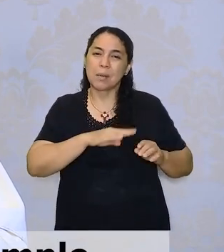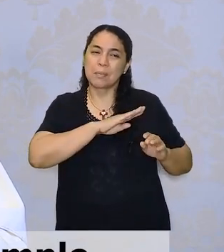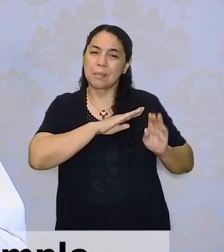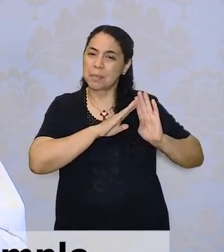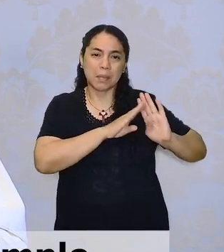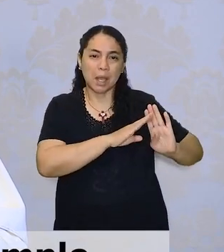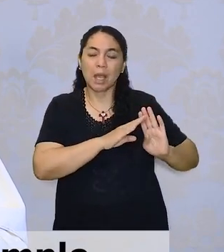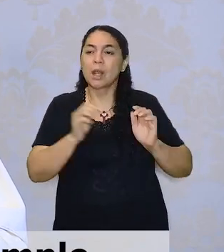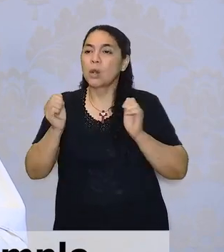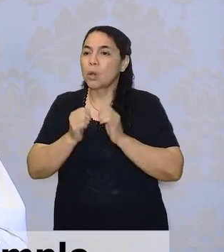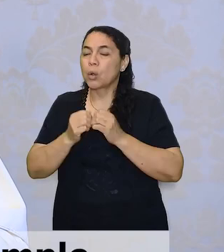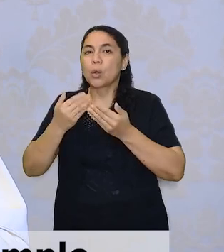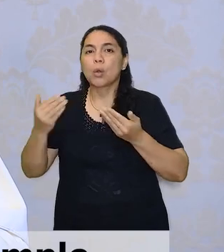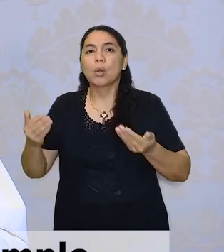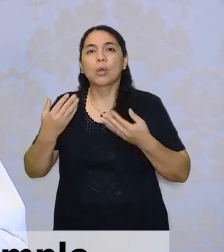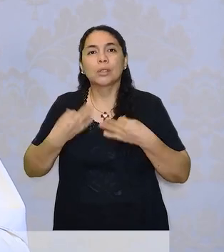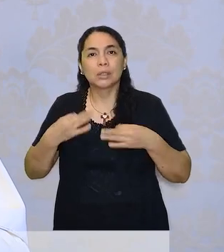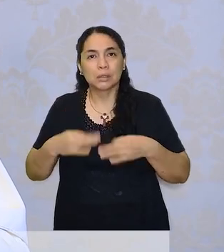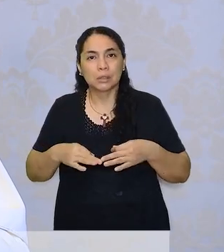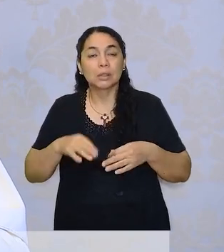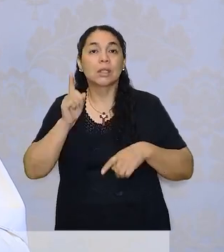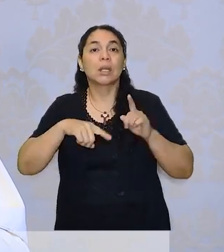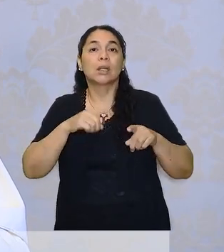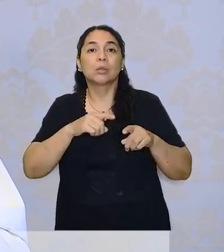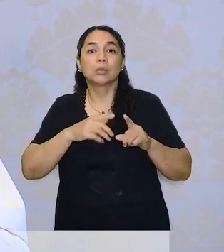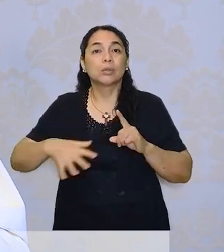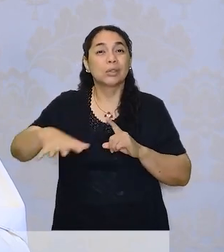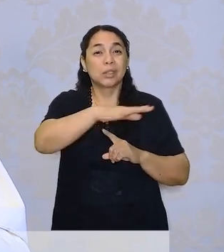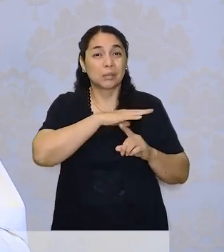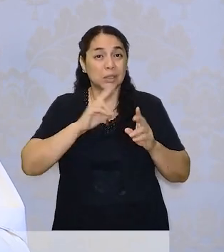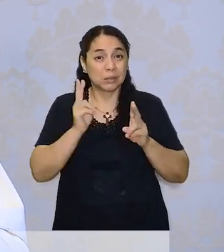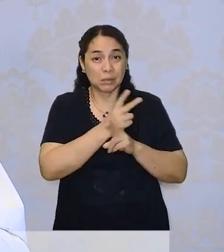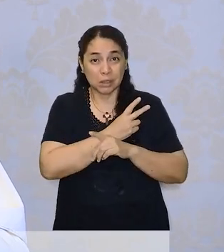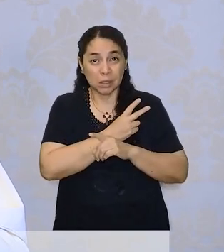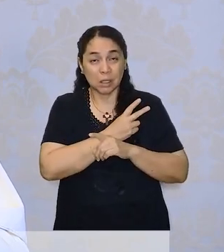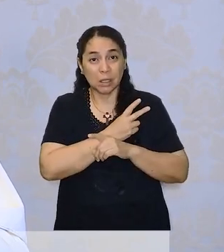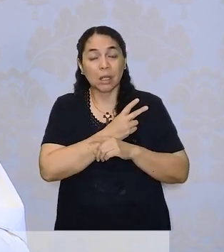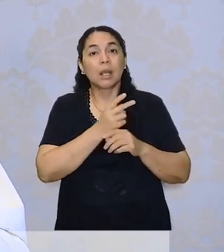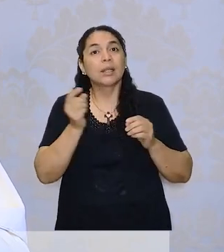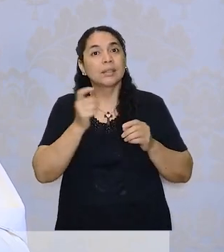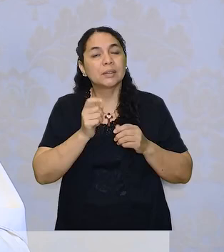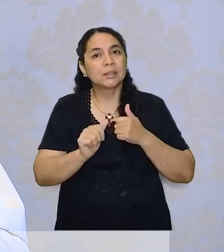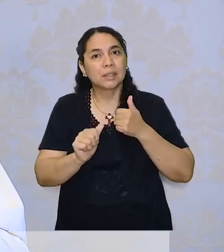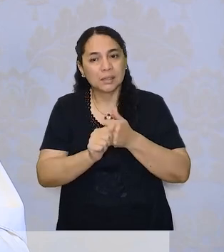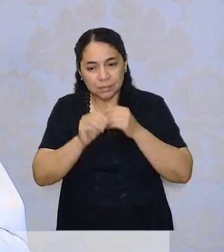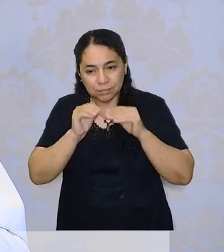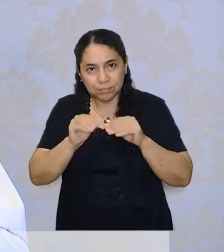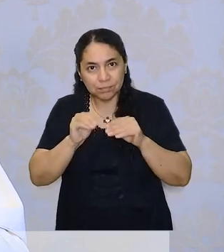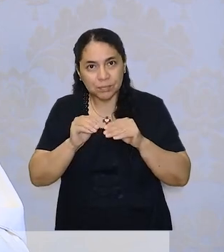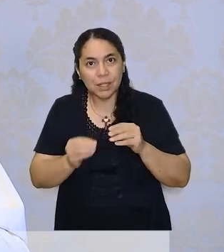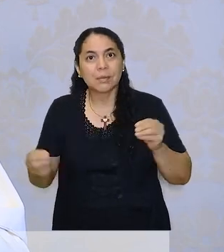contra ese mal con gestos sencillos. Y en ciertos ambientes peligrosos,